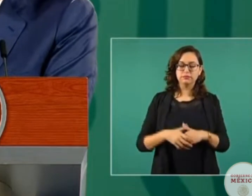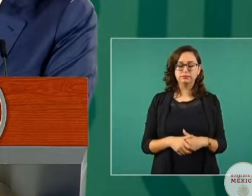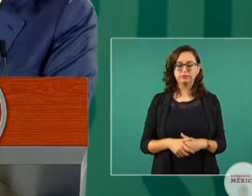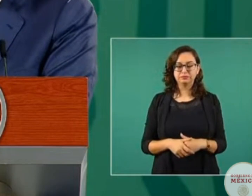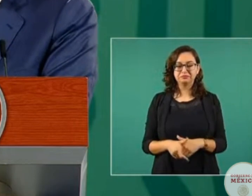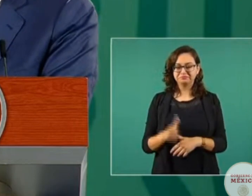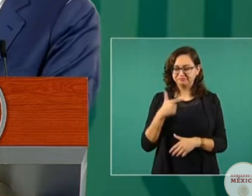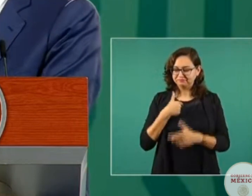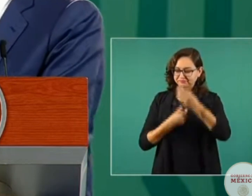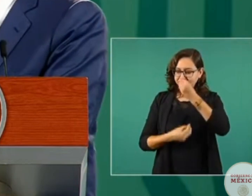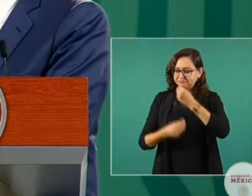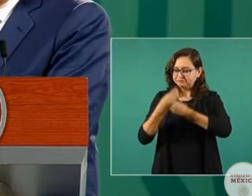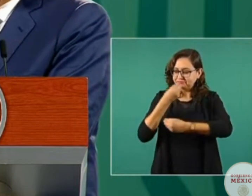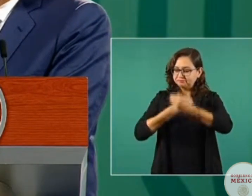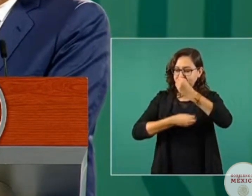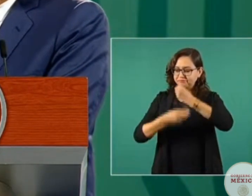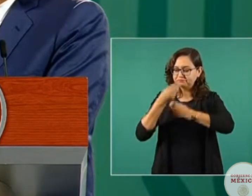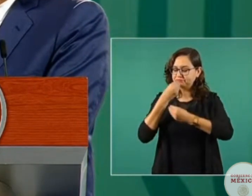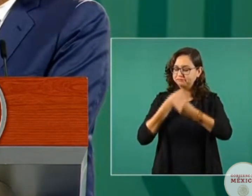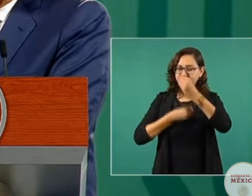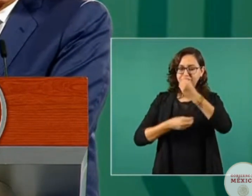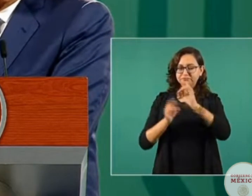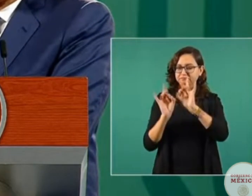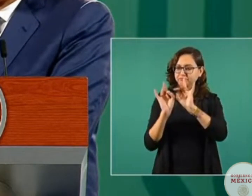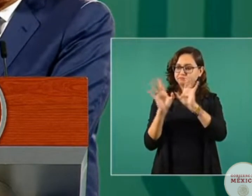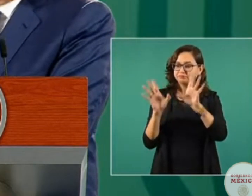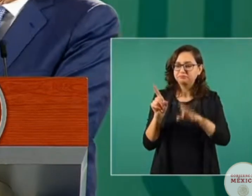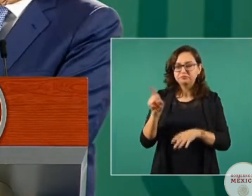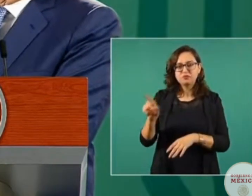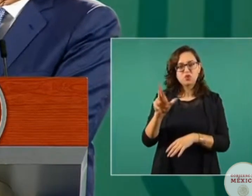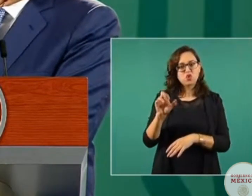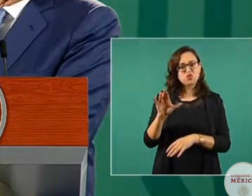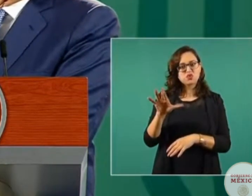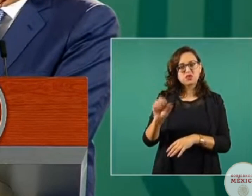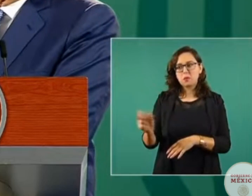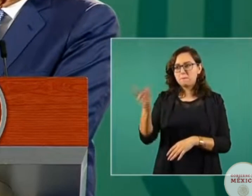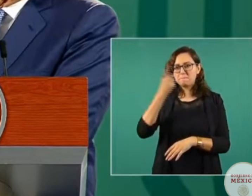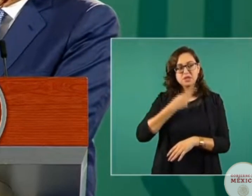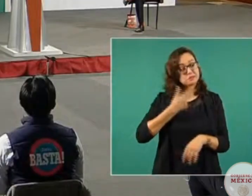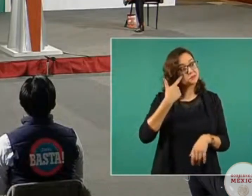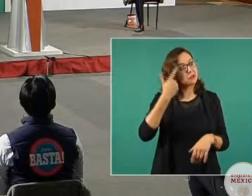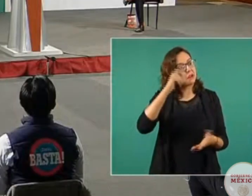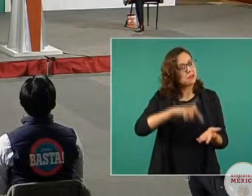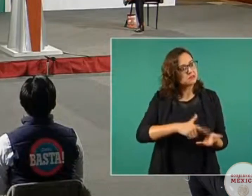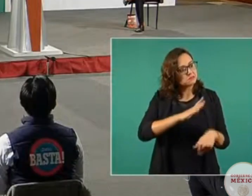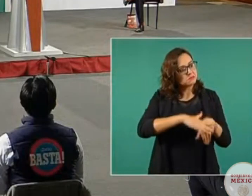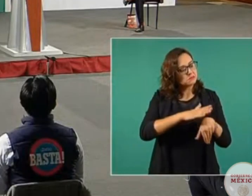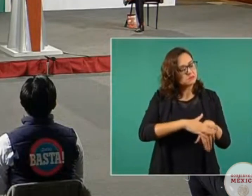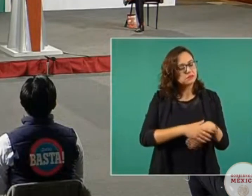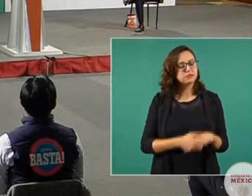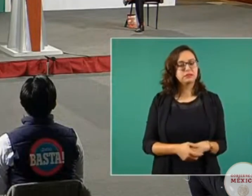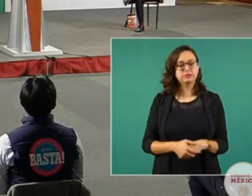Estaba yo desayunando con Rocío y ya me dijo en lo que habían comentado, creo